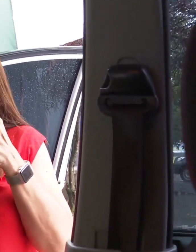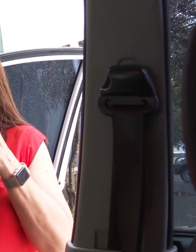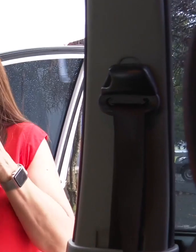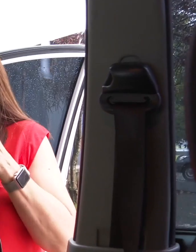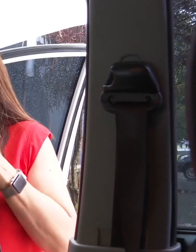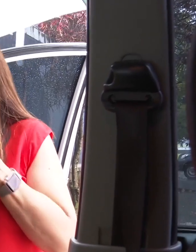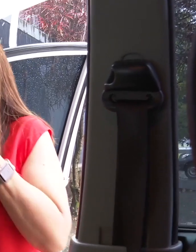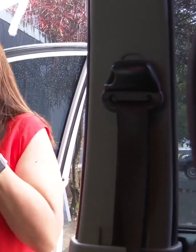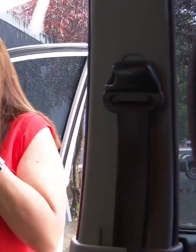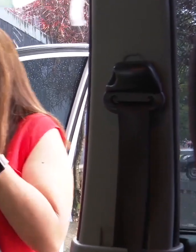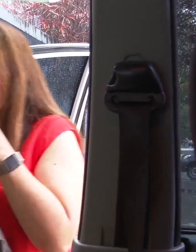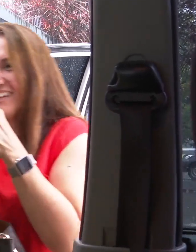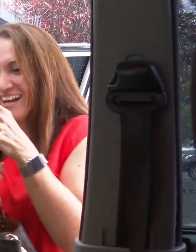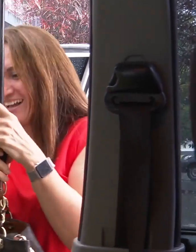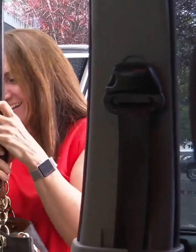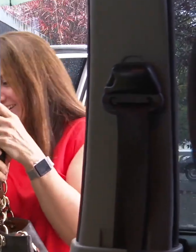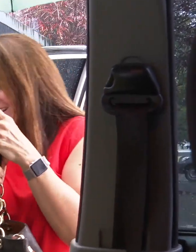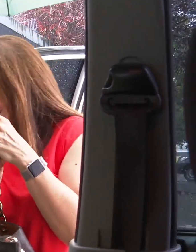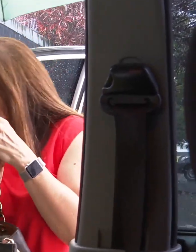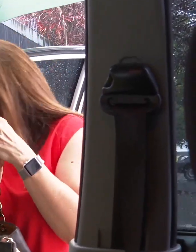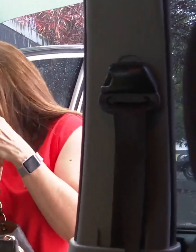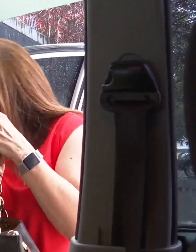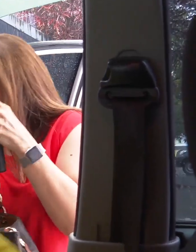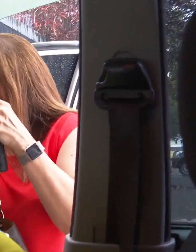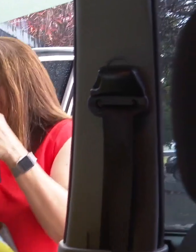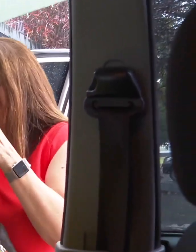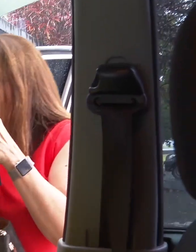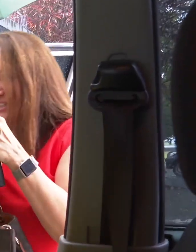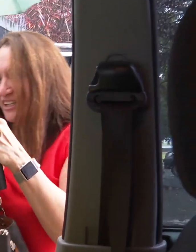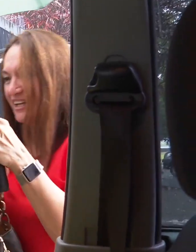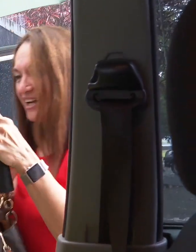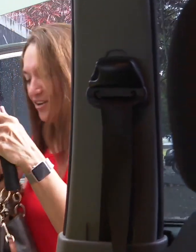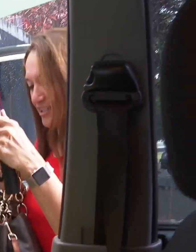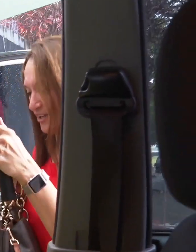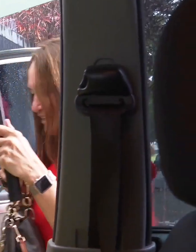Espere. A ver, venga, para que se baje.